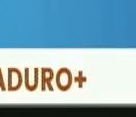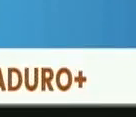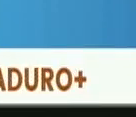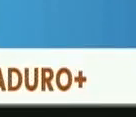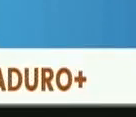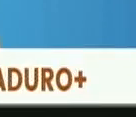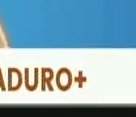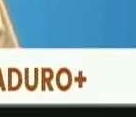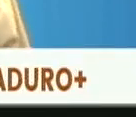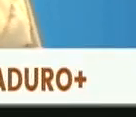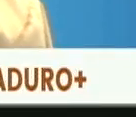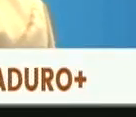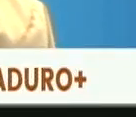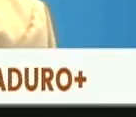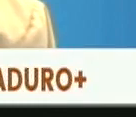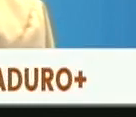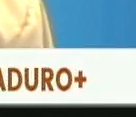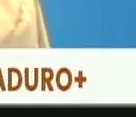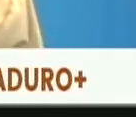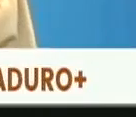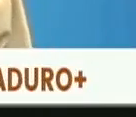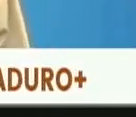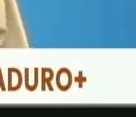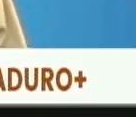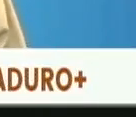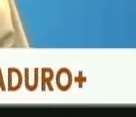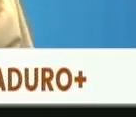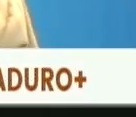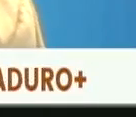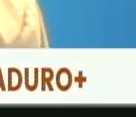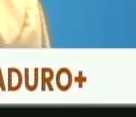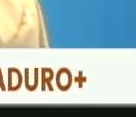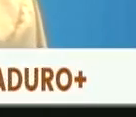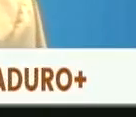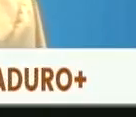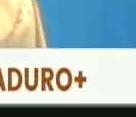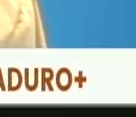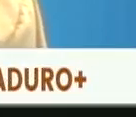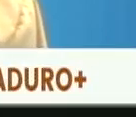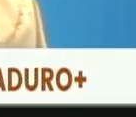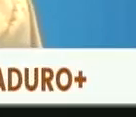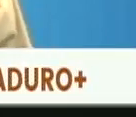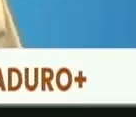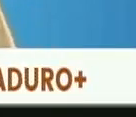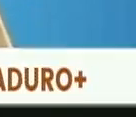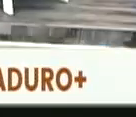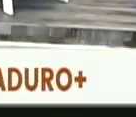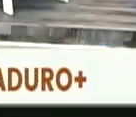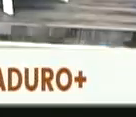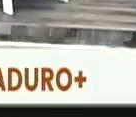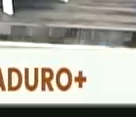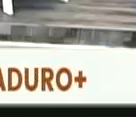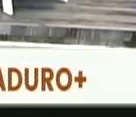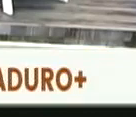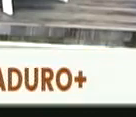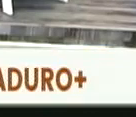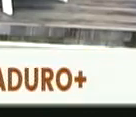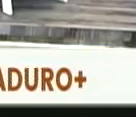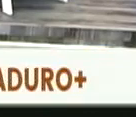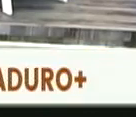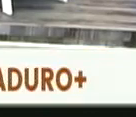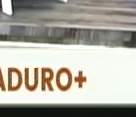teatro este el teatro que ustedes presentaron el teatro Cómo es que se llama progresista el teatro